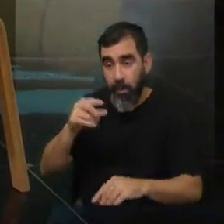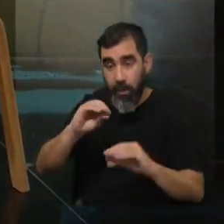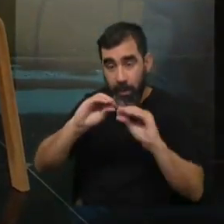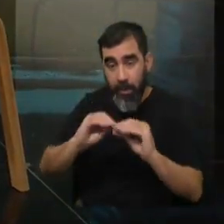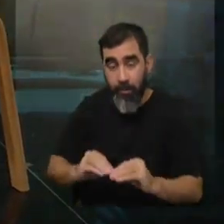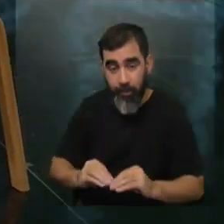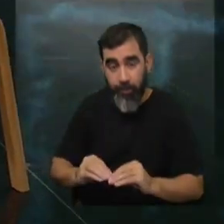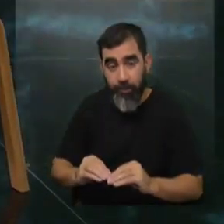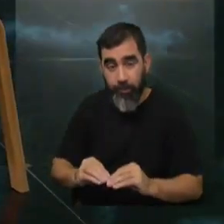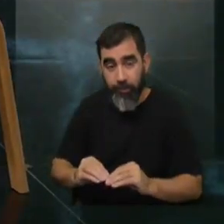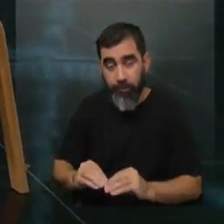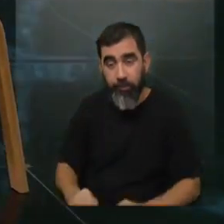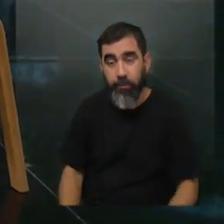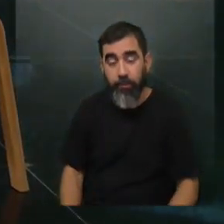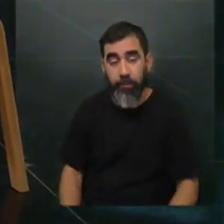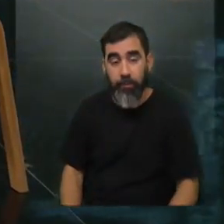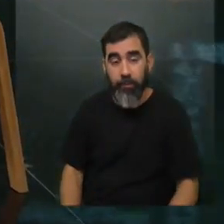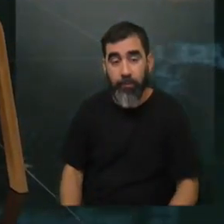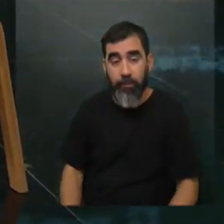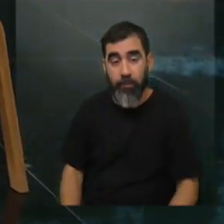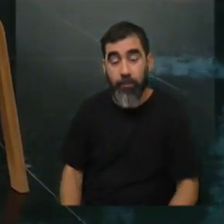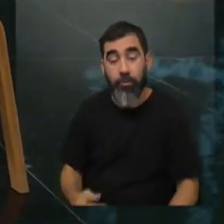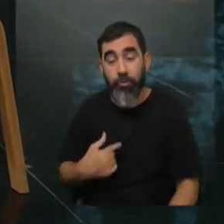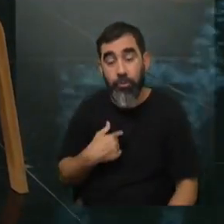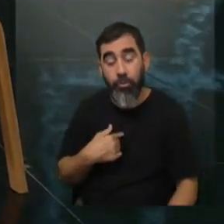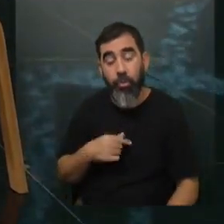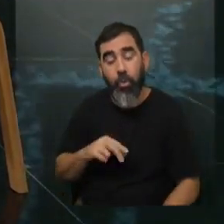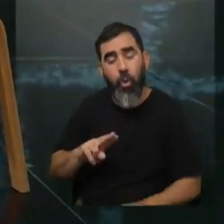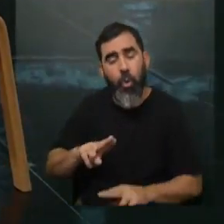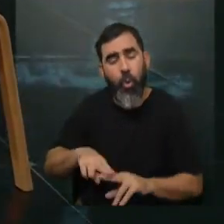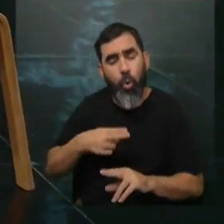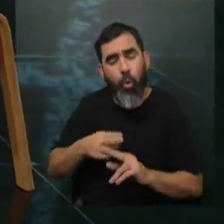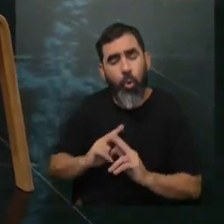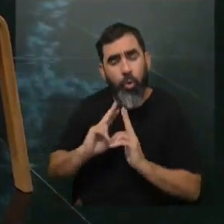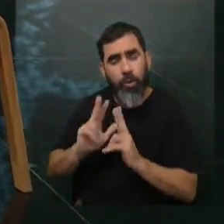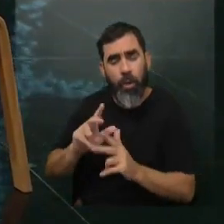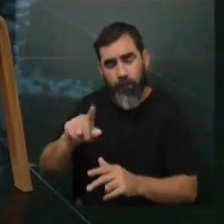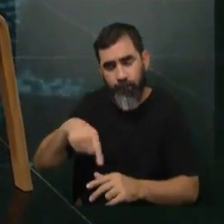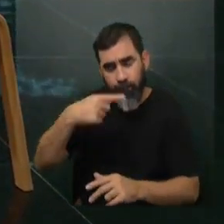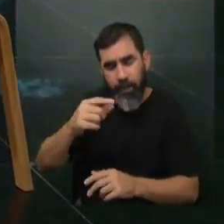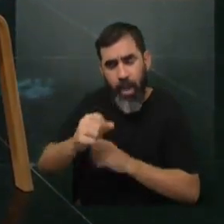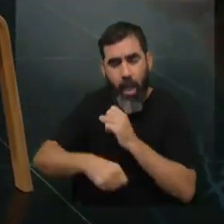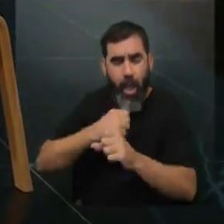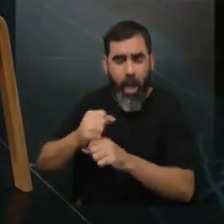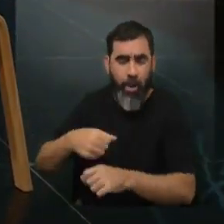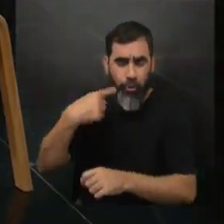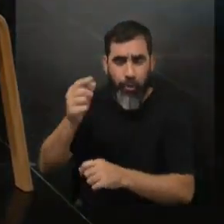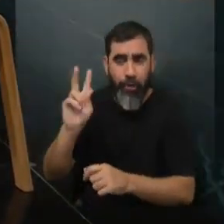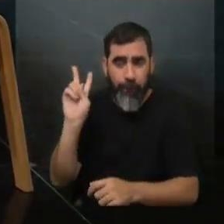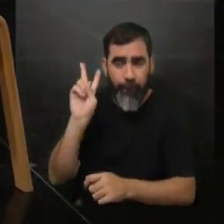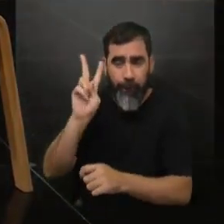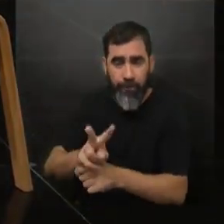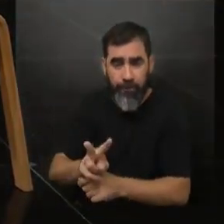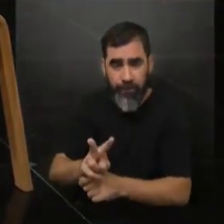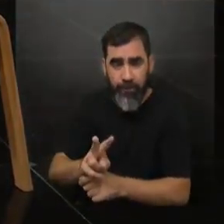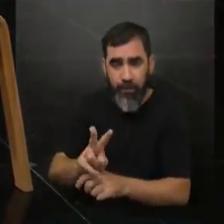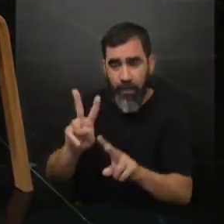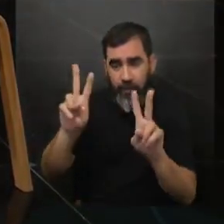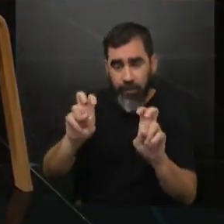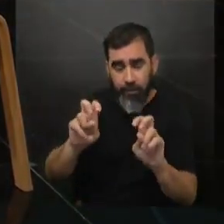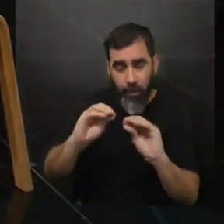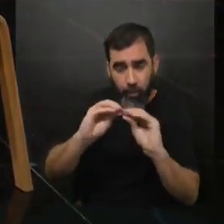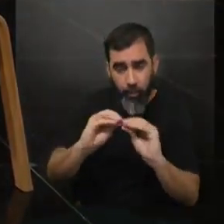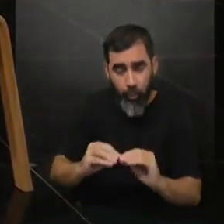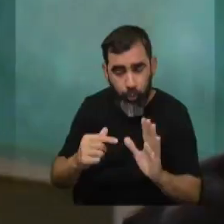matemático, es preciso y exacto. Yo quiero repetir más adelante, el año que viene, estas visitas, tomar áreas puntuales de las